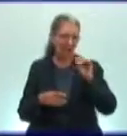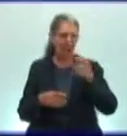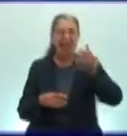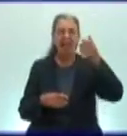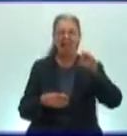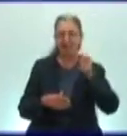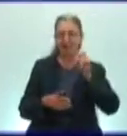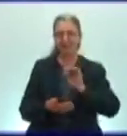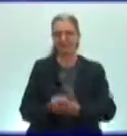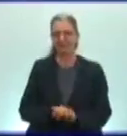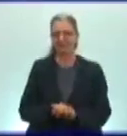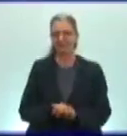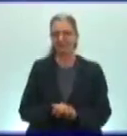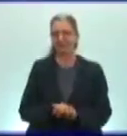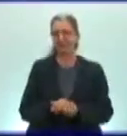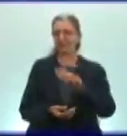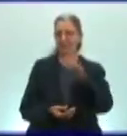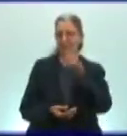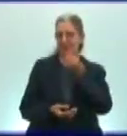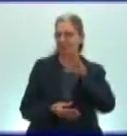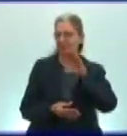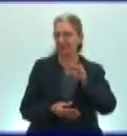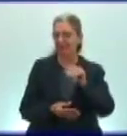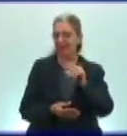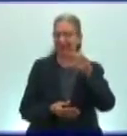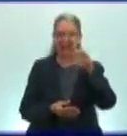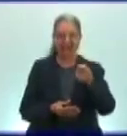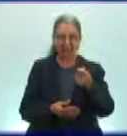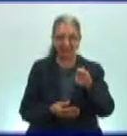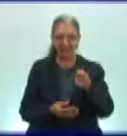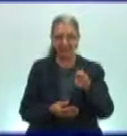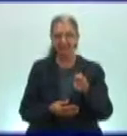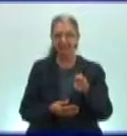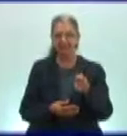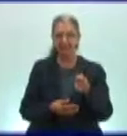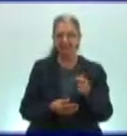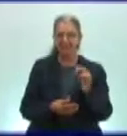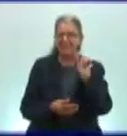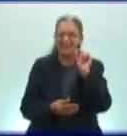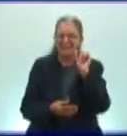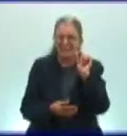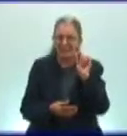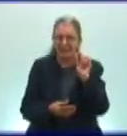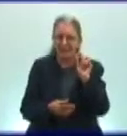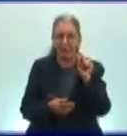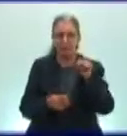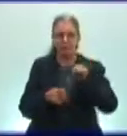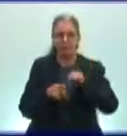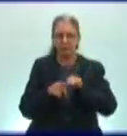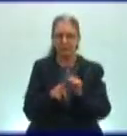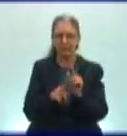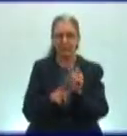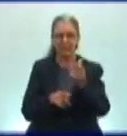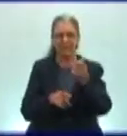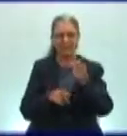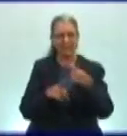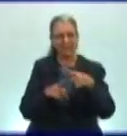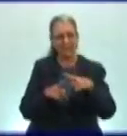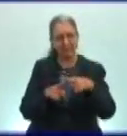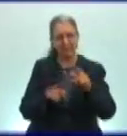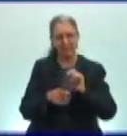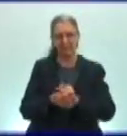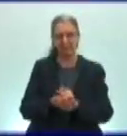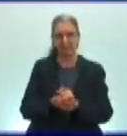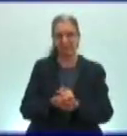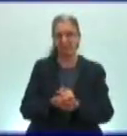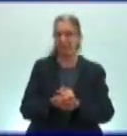átomo. Podemos decir que el átomo es la mínima unidad de la materia. Como